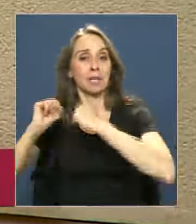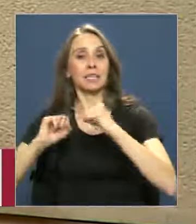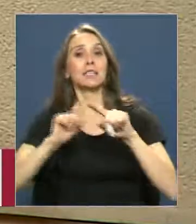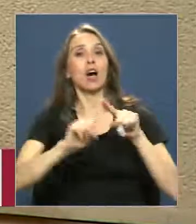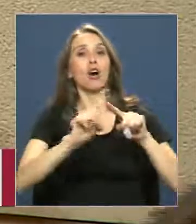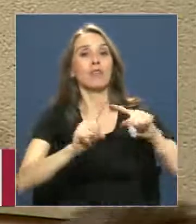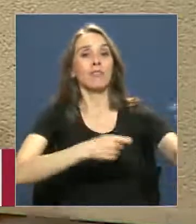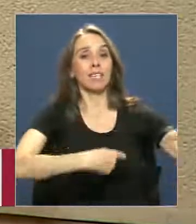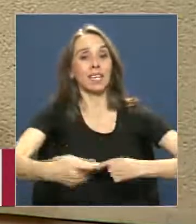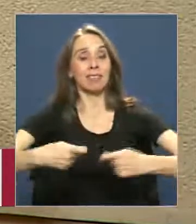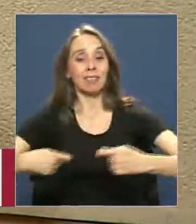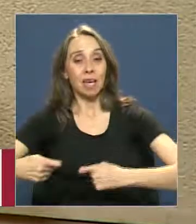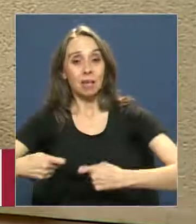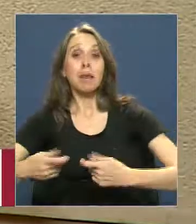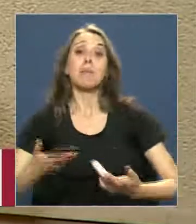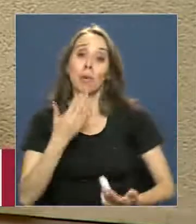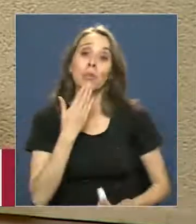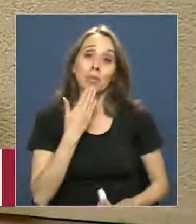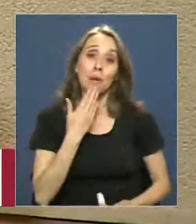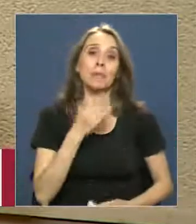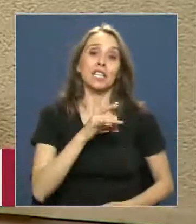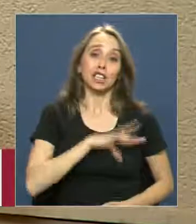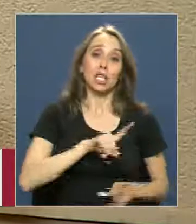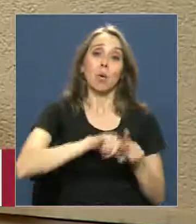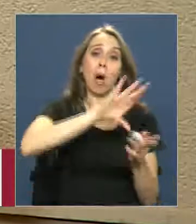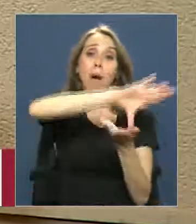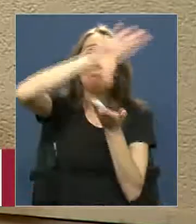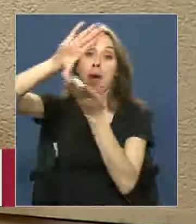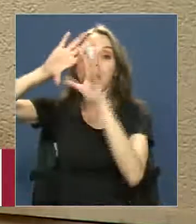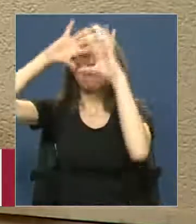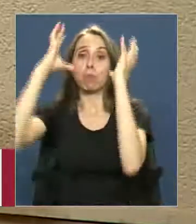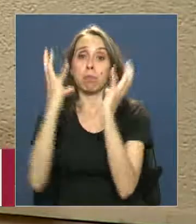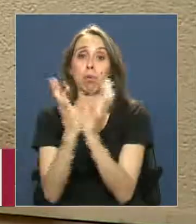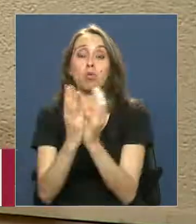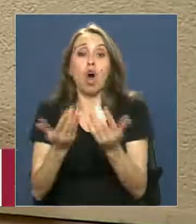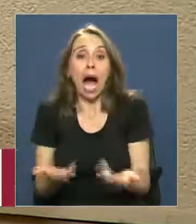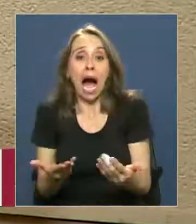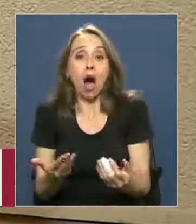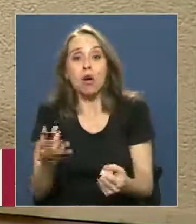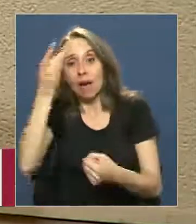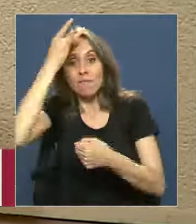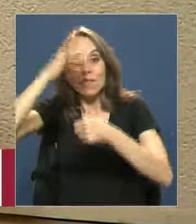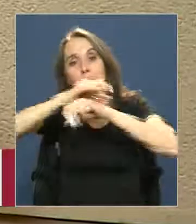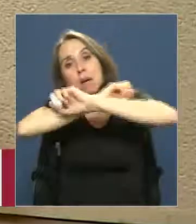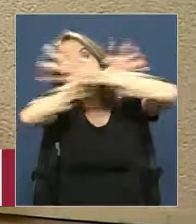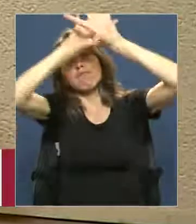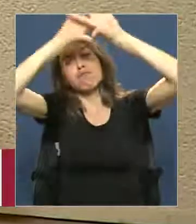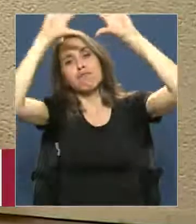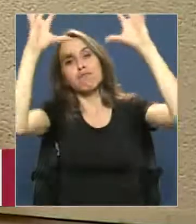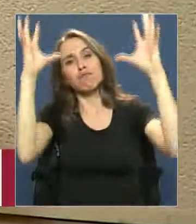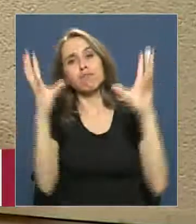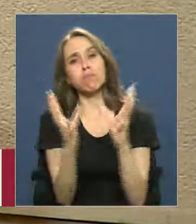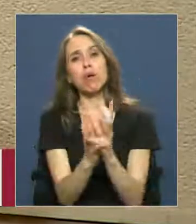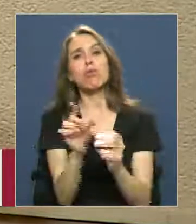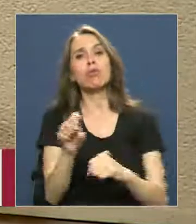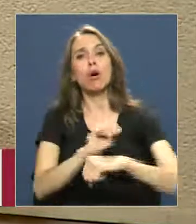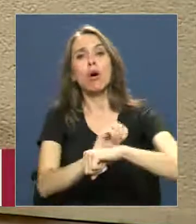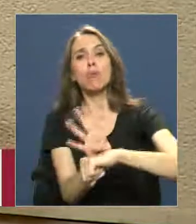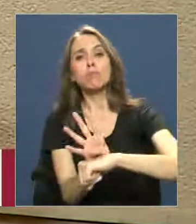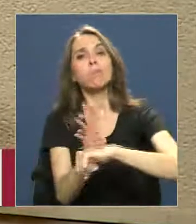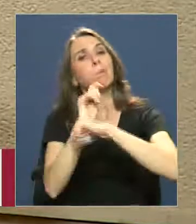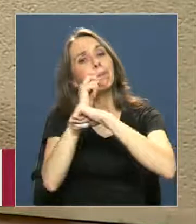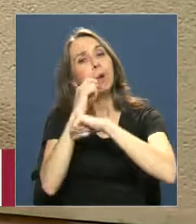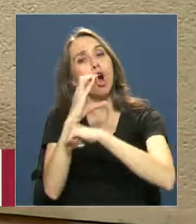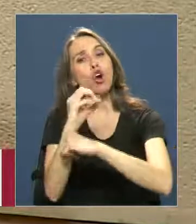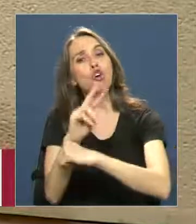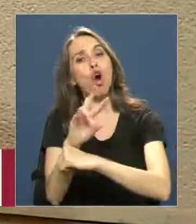diferentes comercios. Chile, al igual que el resto del mundo, se encuentra bajo una pandemia provocada por el COVID-19 que